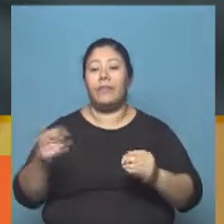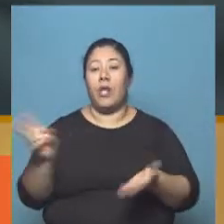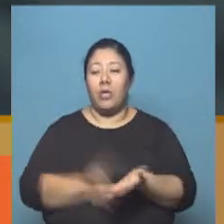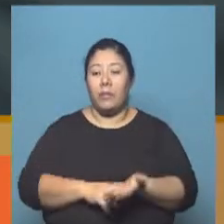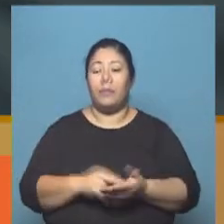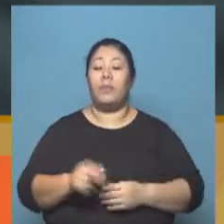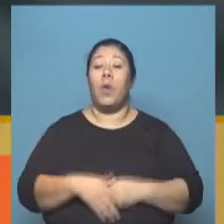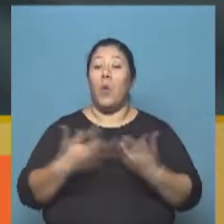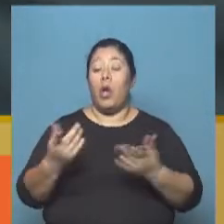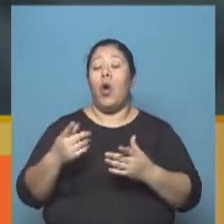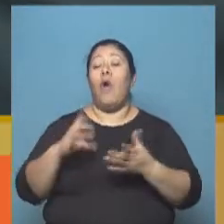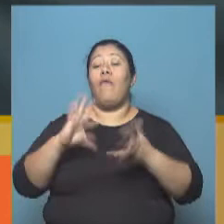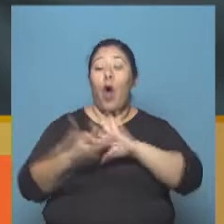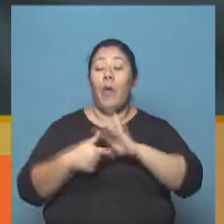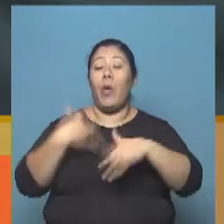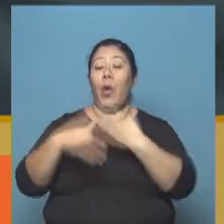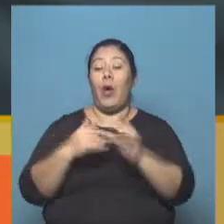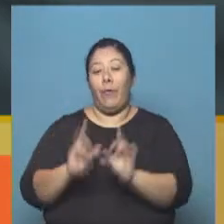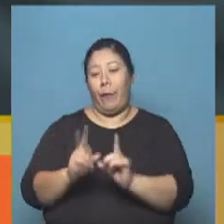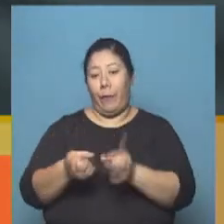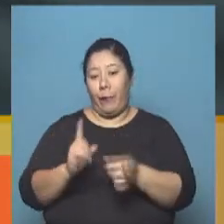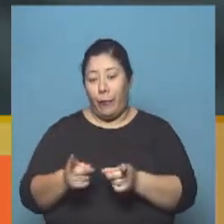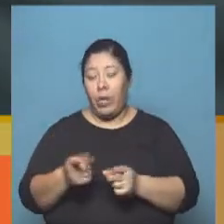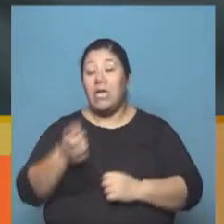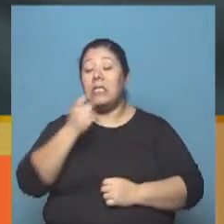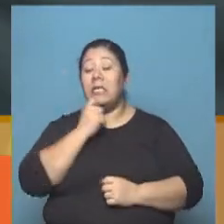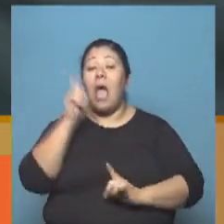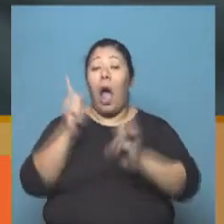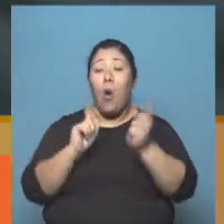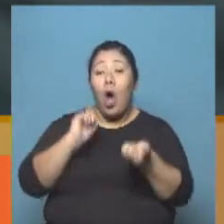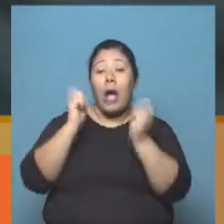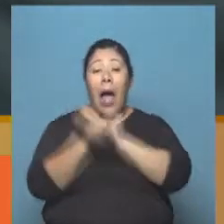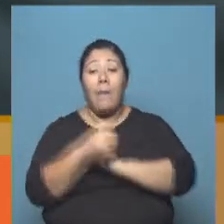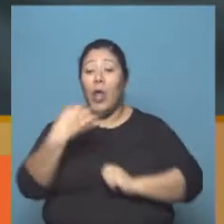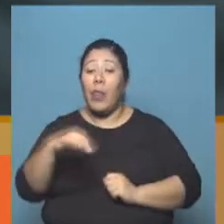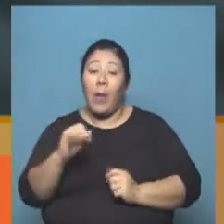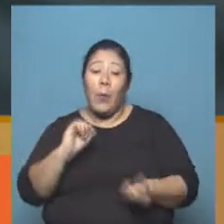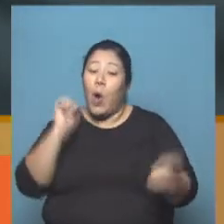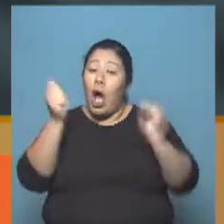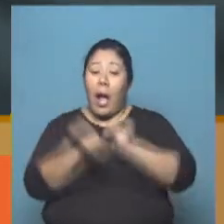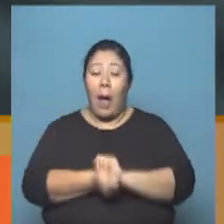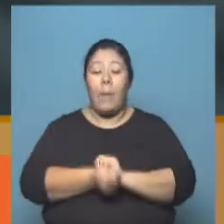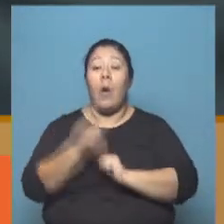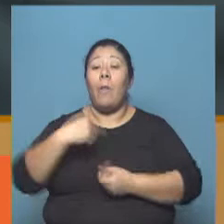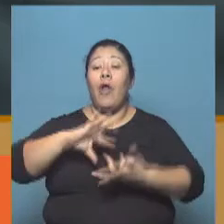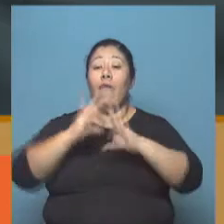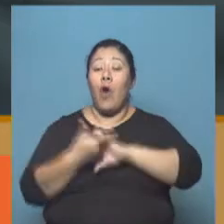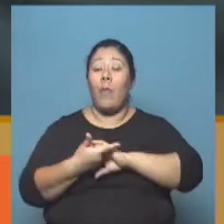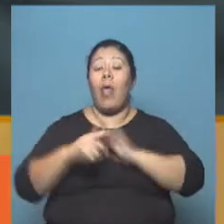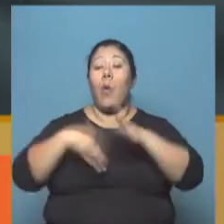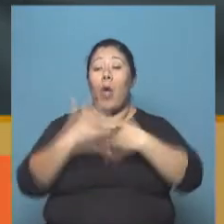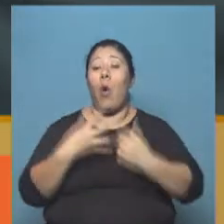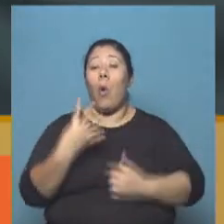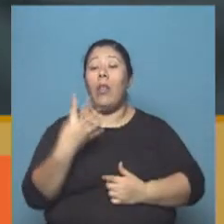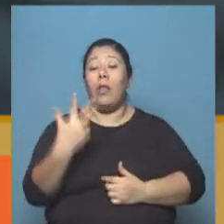Seguiremos haciendo lo mismo y modificando lo que tengamos que modificar en función al esquema del rival. Se ha